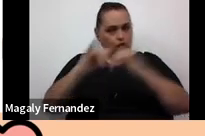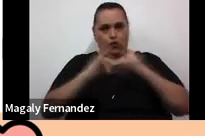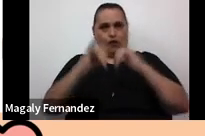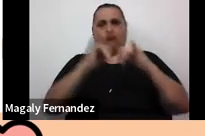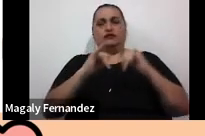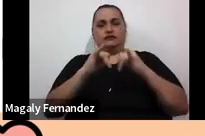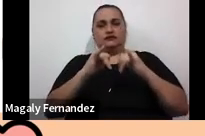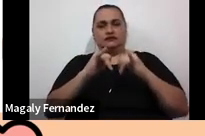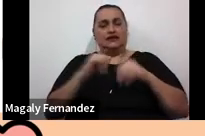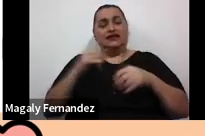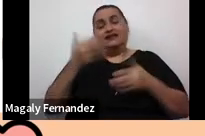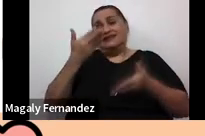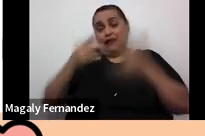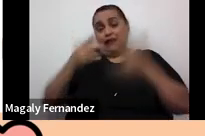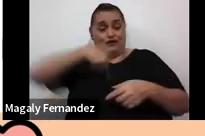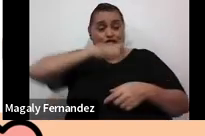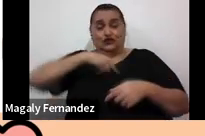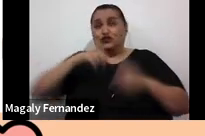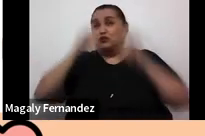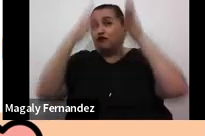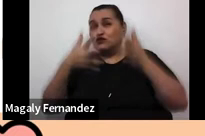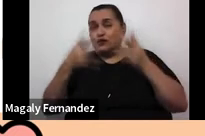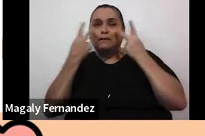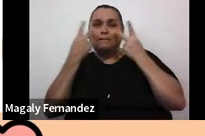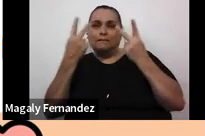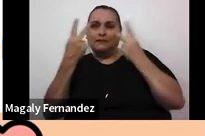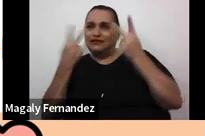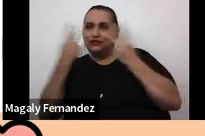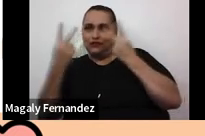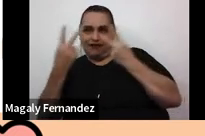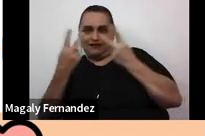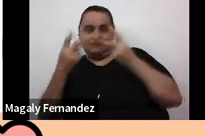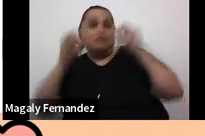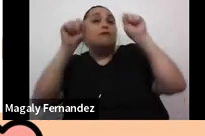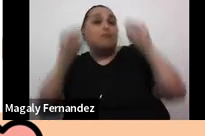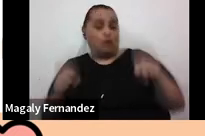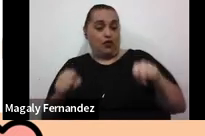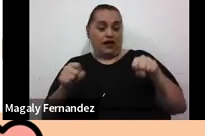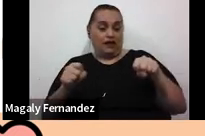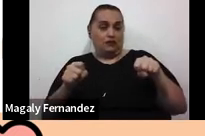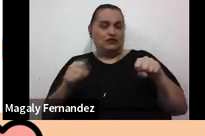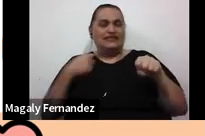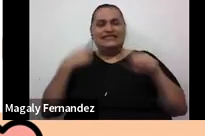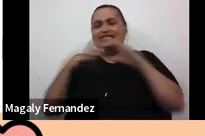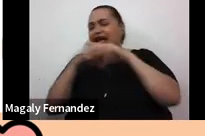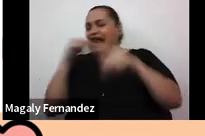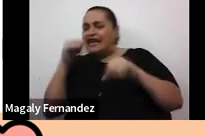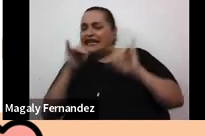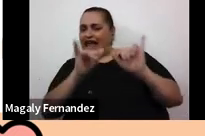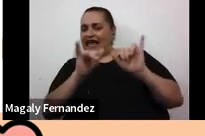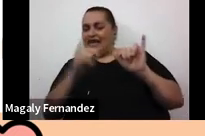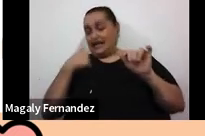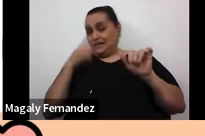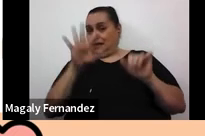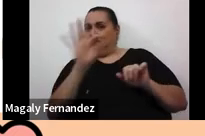solemos ser como docentes muy visuales y podemos salirnos de ahí y esa es mi invitación